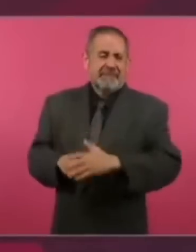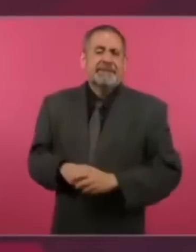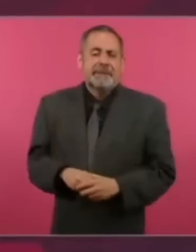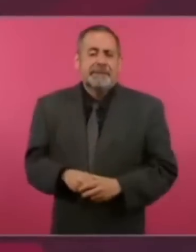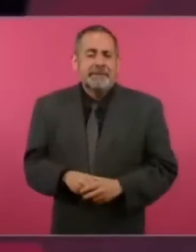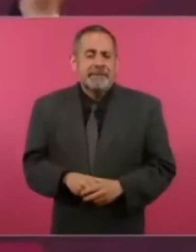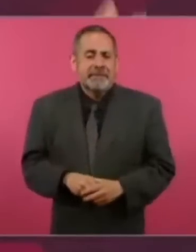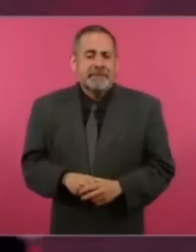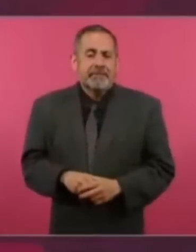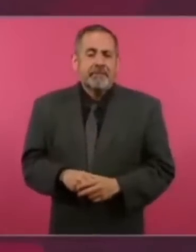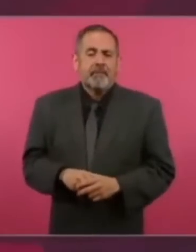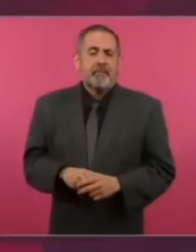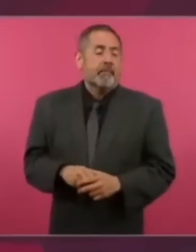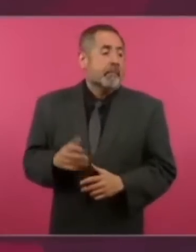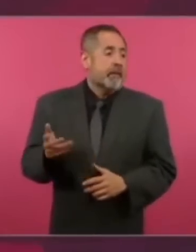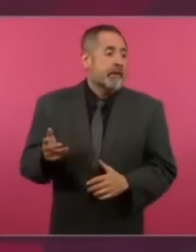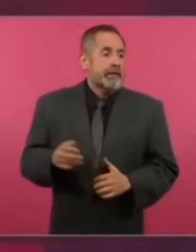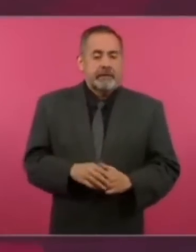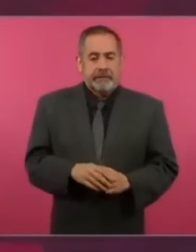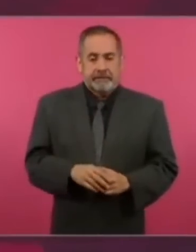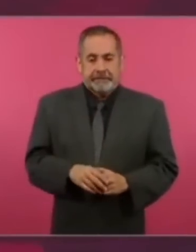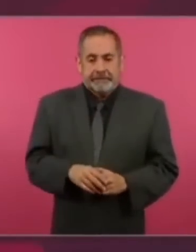Porque hasta